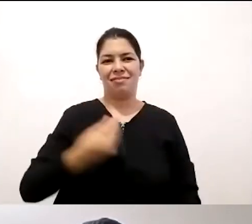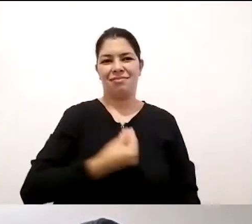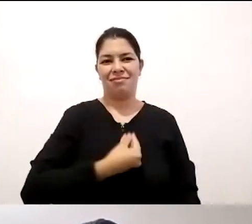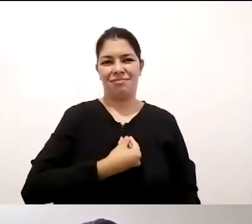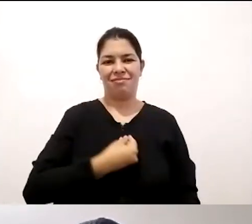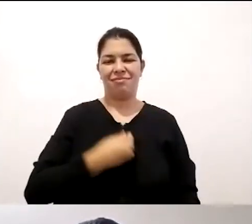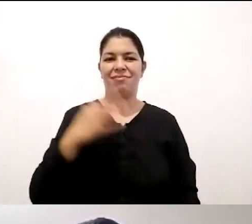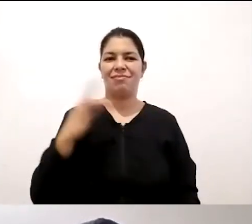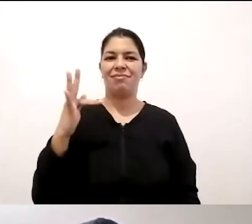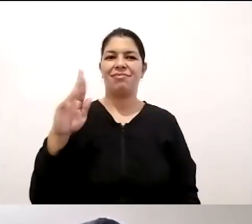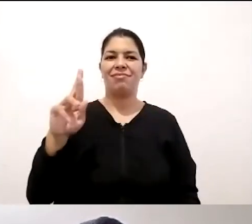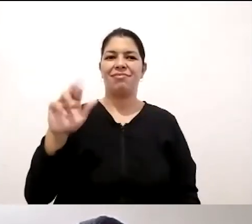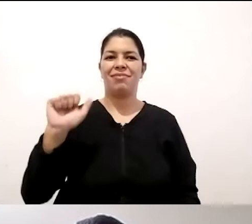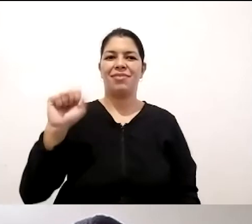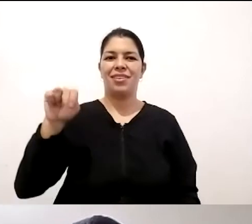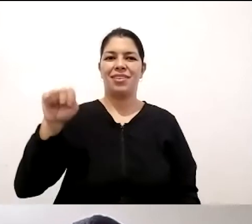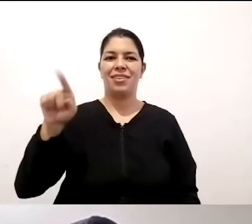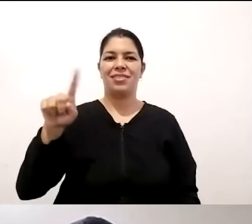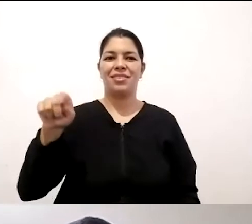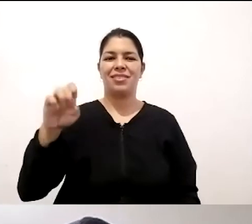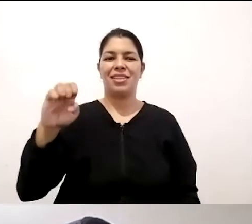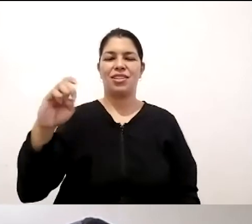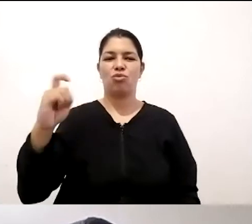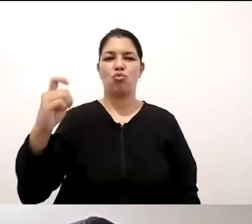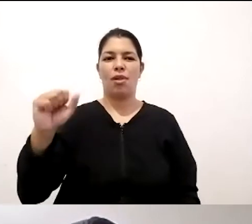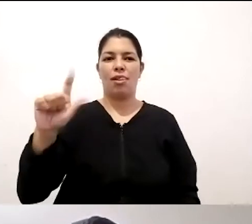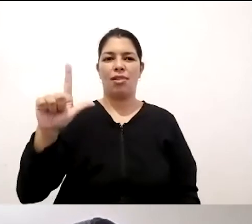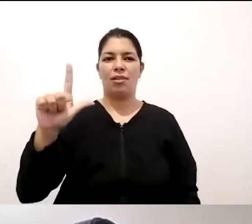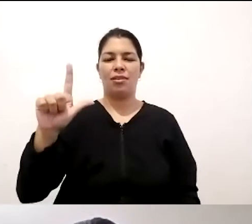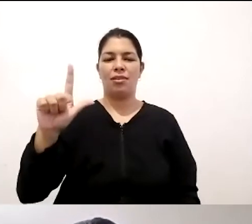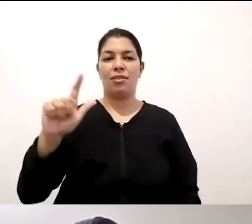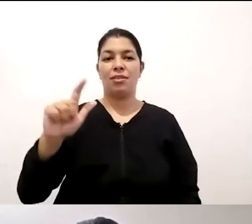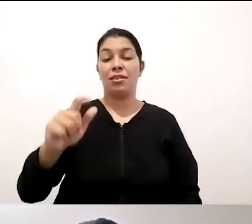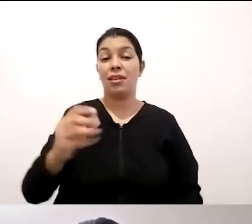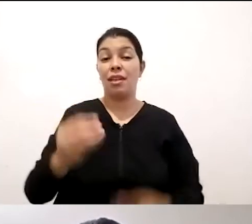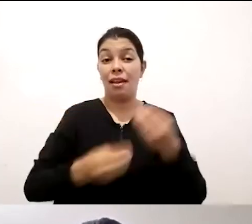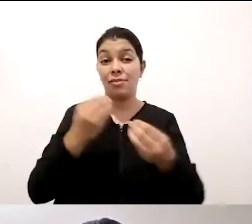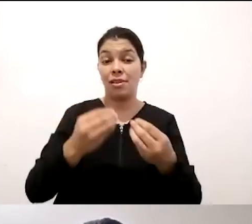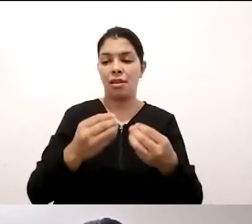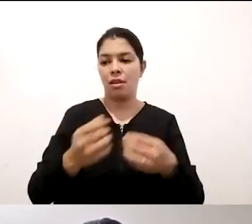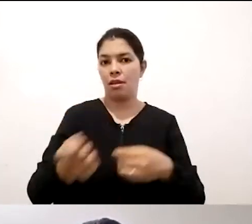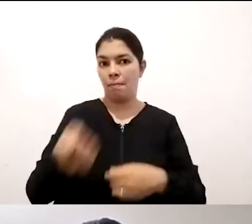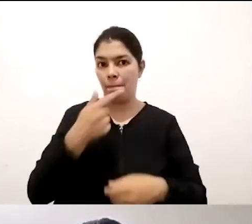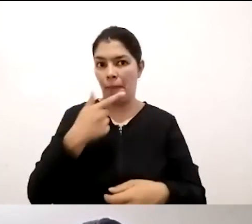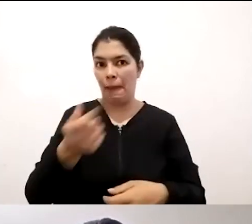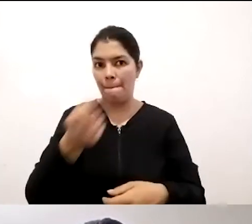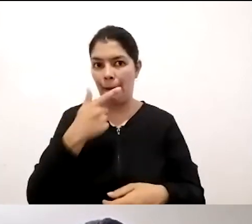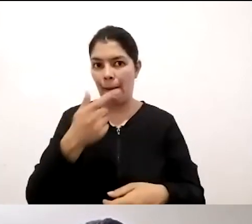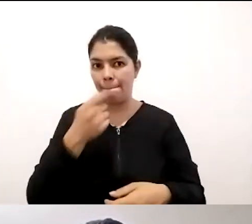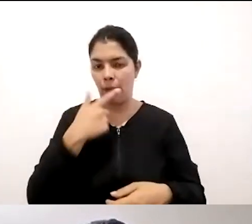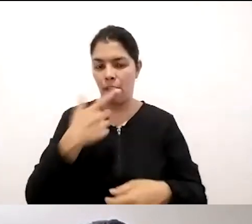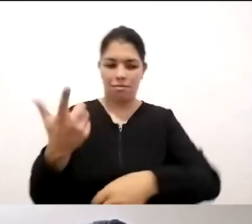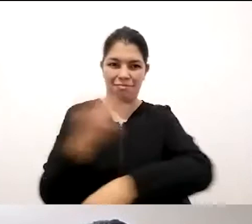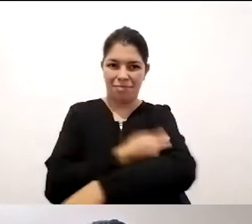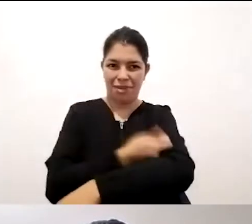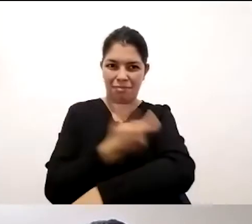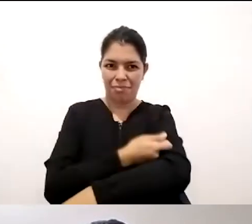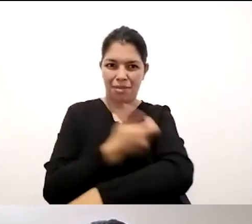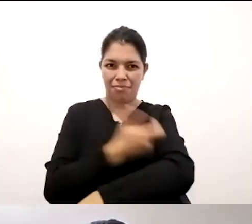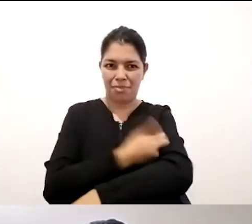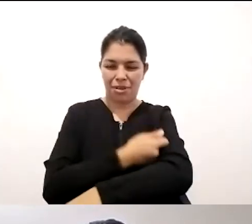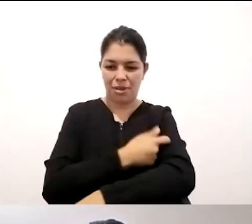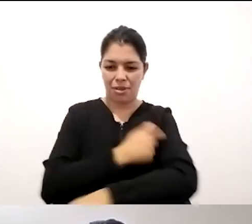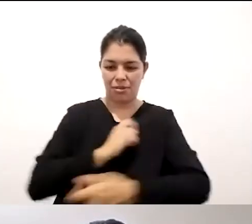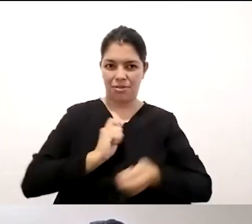El proceso de hormonas por medio hormonas masculinas que son testosterona o por medio de hormonas femeninas que son